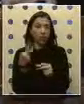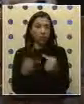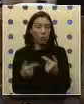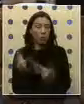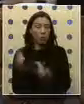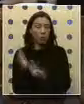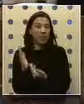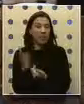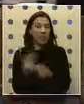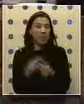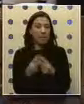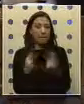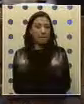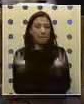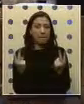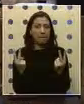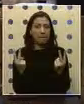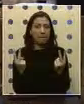como se